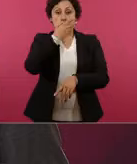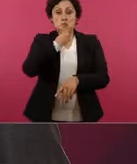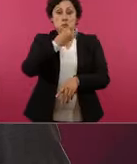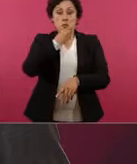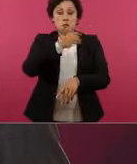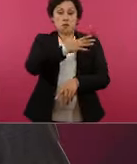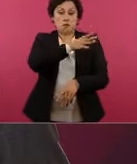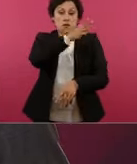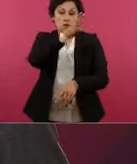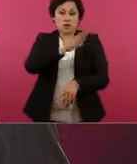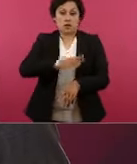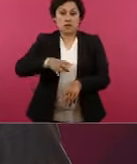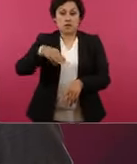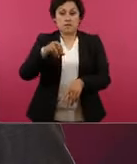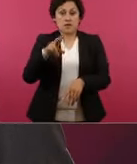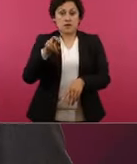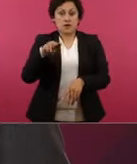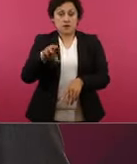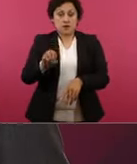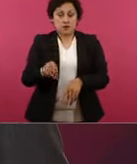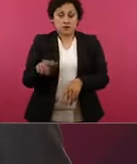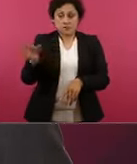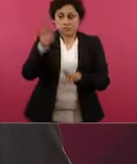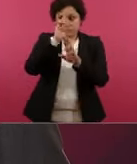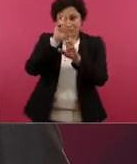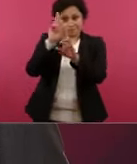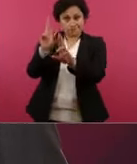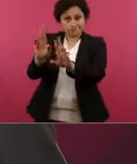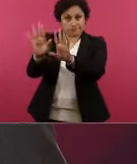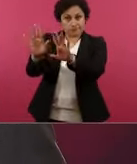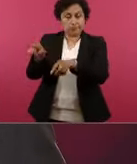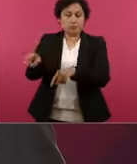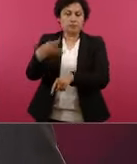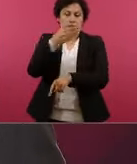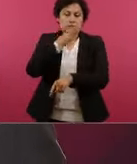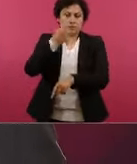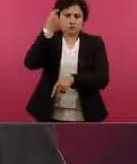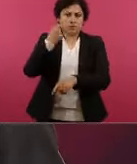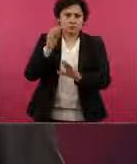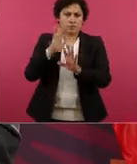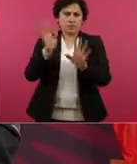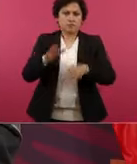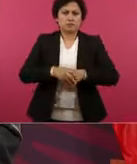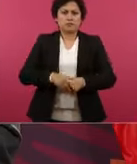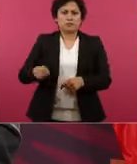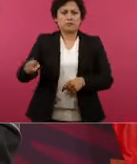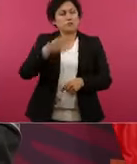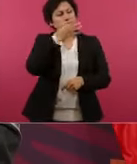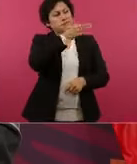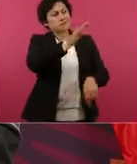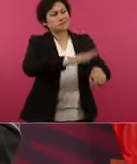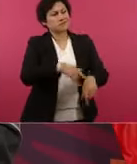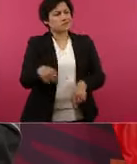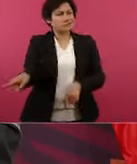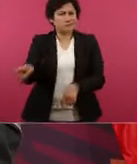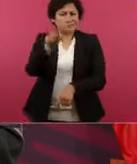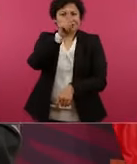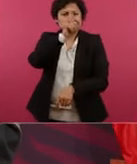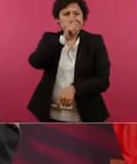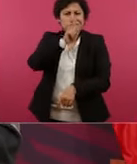almirante, que merece respeto, ya está retirado, dijo: eso es puro cuento,